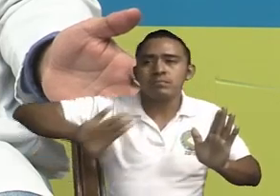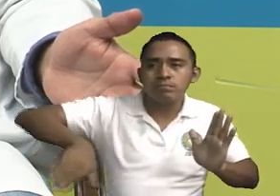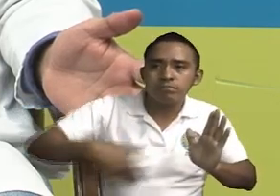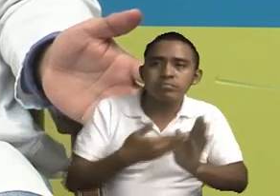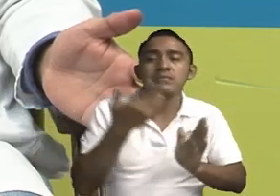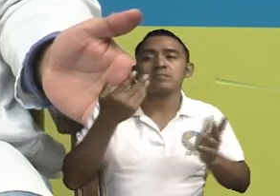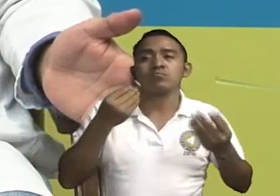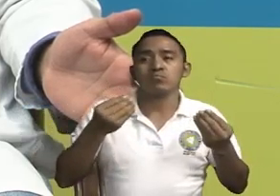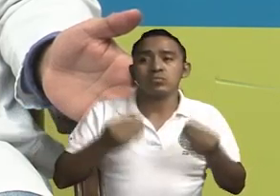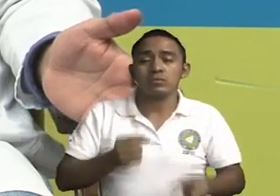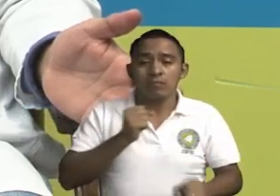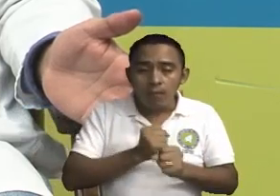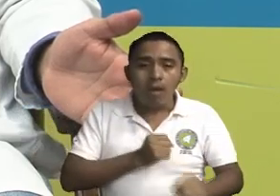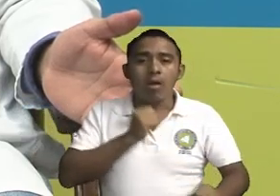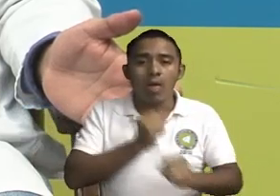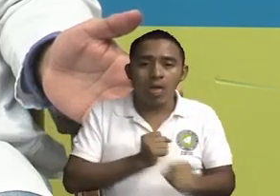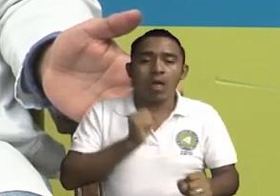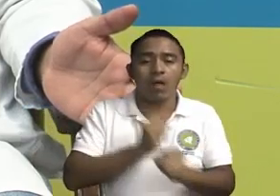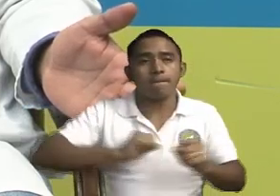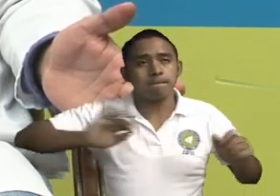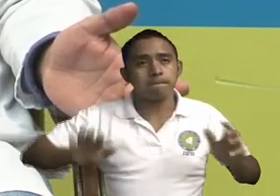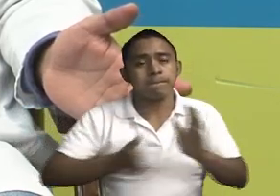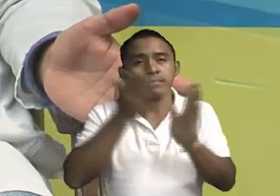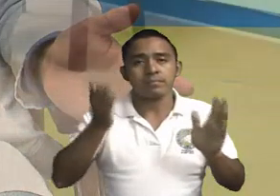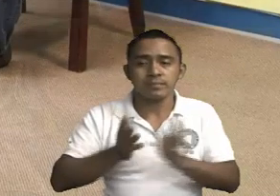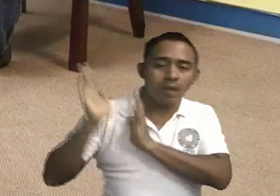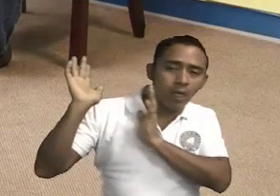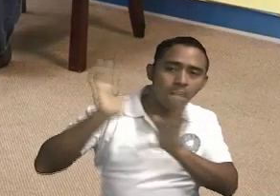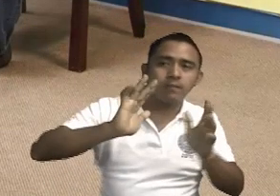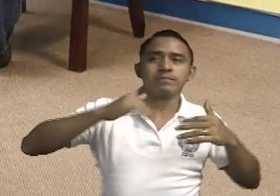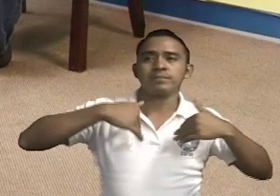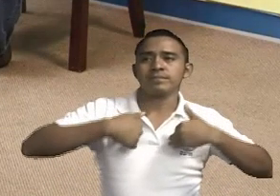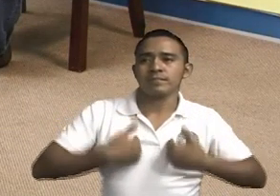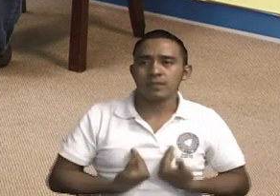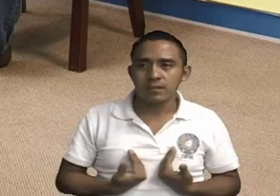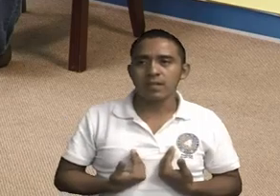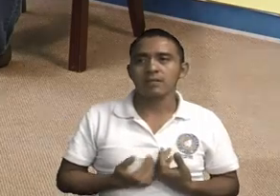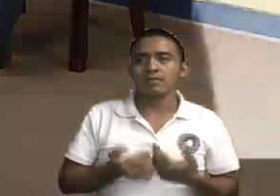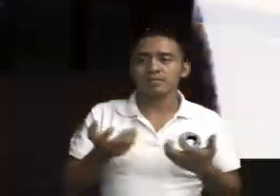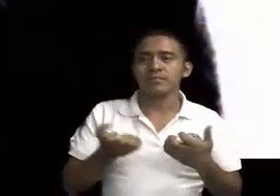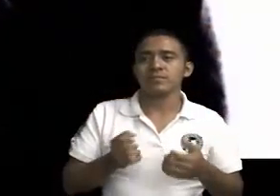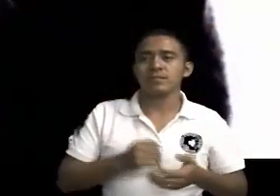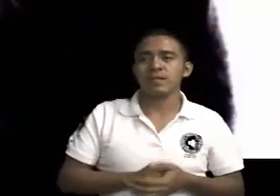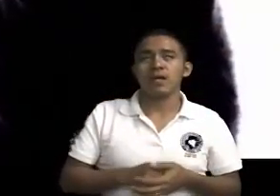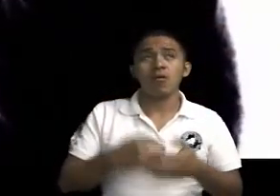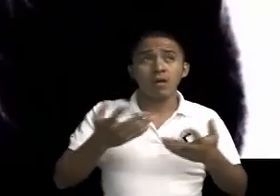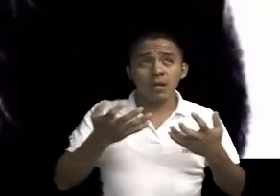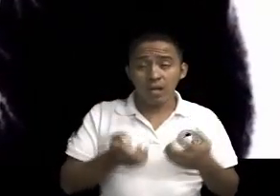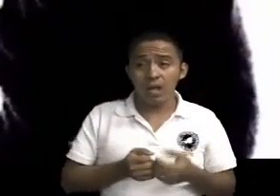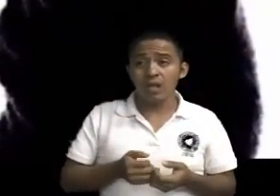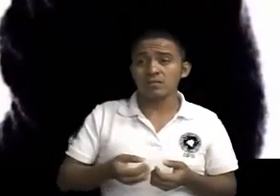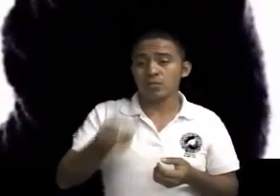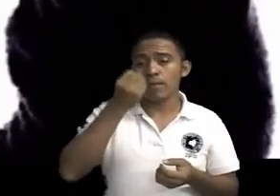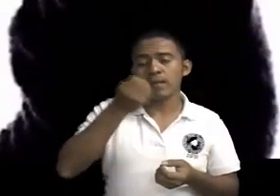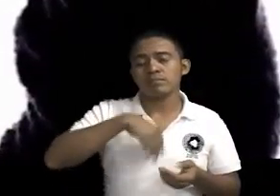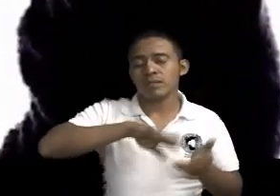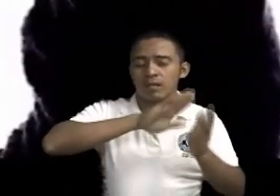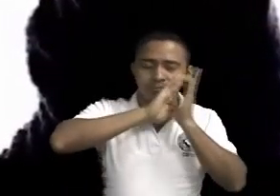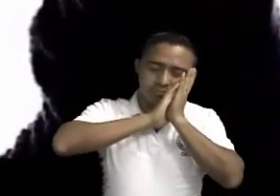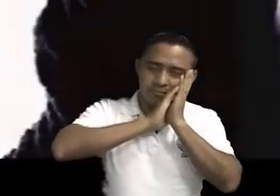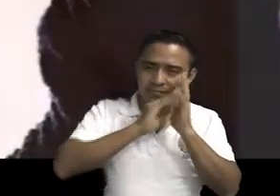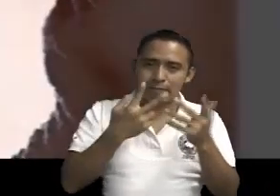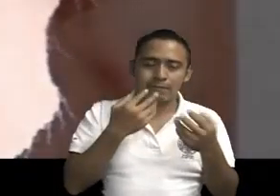un sobreesfuerzo físico, ¿verdad? Y uno llega cansado. Y obviamente, cuando llegas a la casa no querés nada, solo comes y vas directo a la cama, ¿me